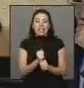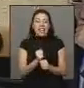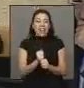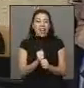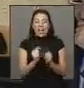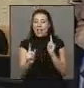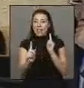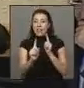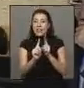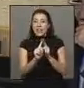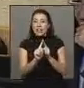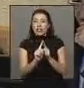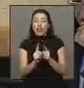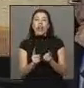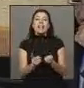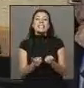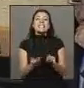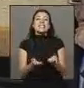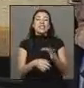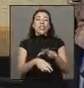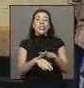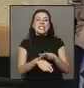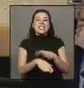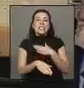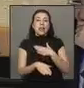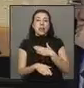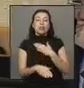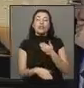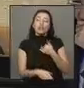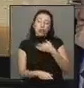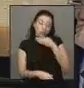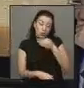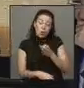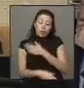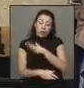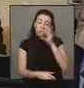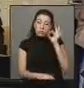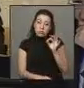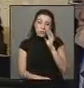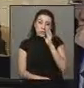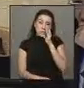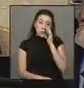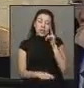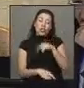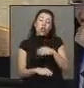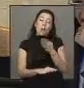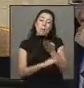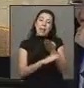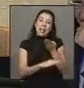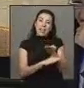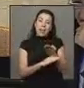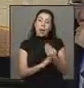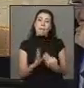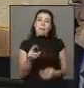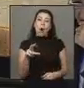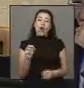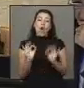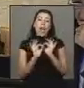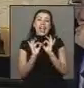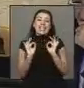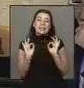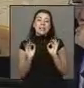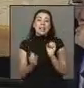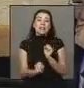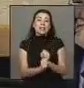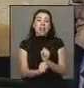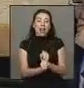trabajen directamente en los servicios de salud. Demanda, doy fe, extremadamente sentida. El bono extraordinario